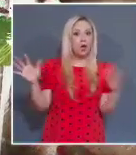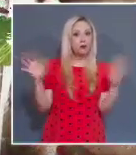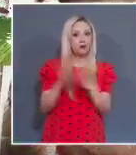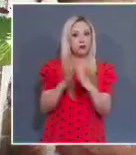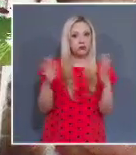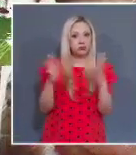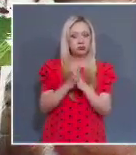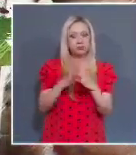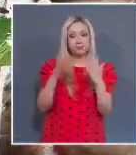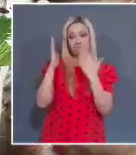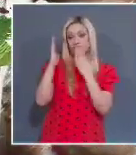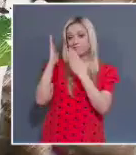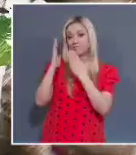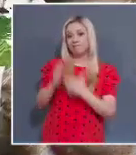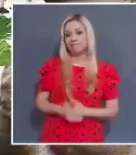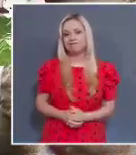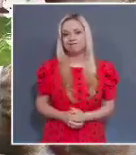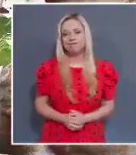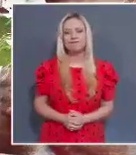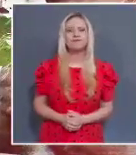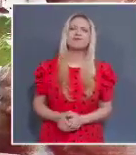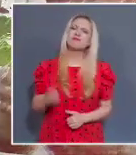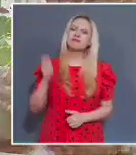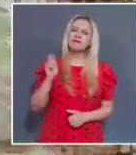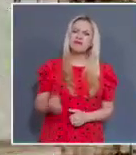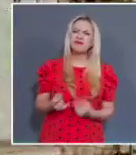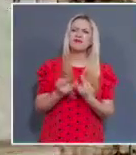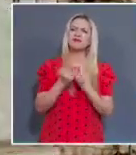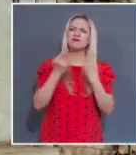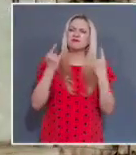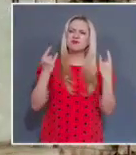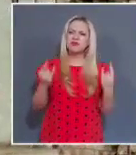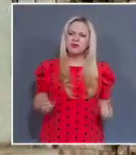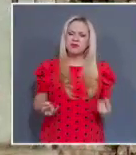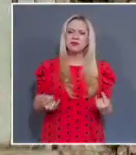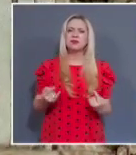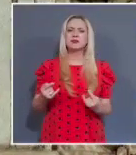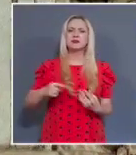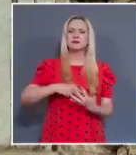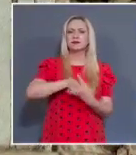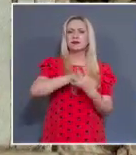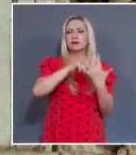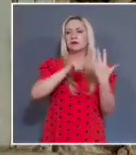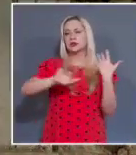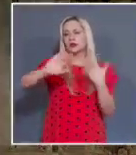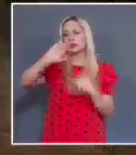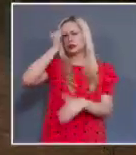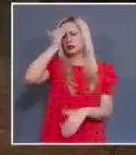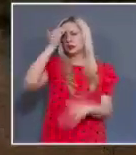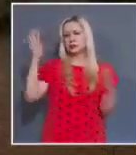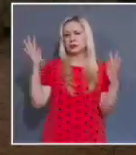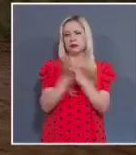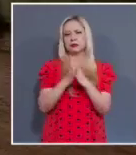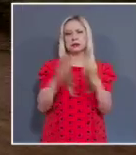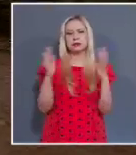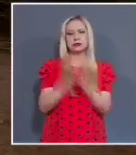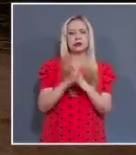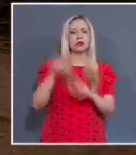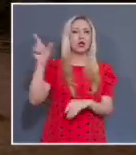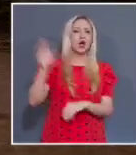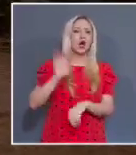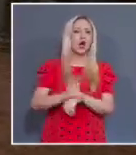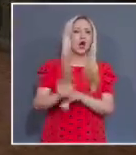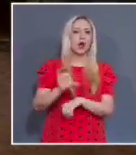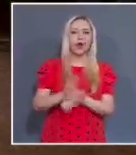Camino a la Reparación, serie documental que narra la historia de los sobrevivientes del conflicto armado en Colombia y los esfuerzos